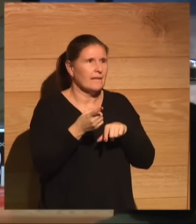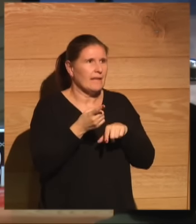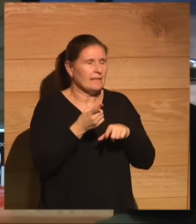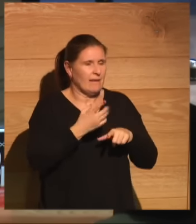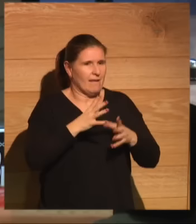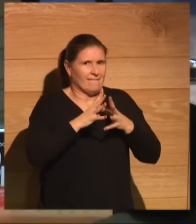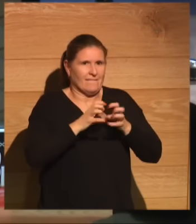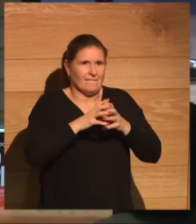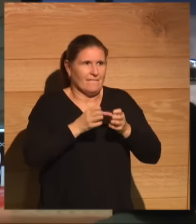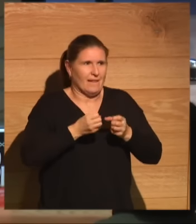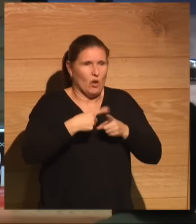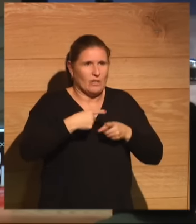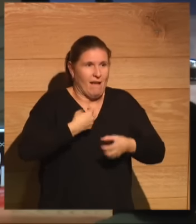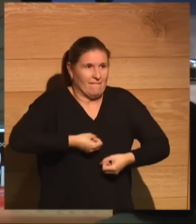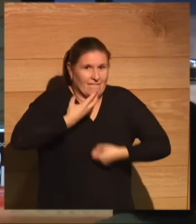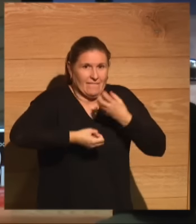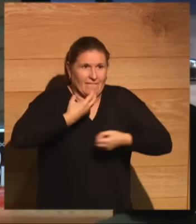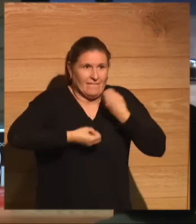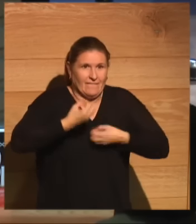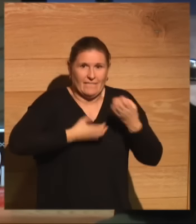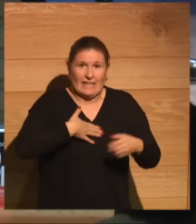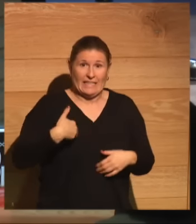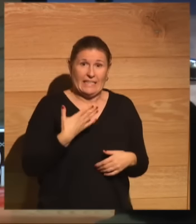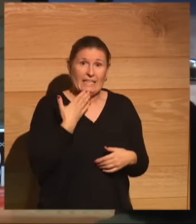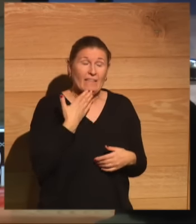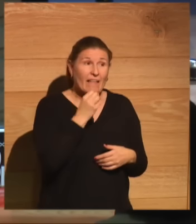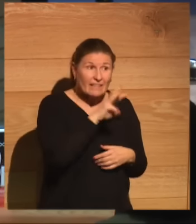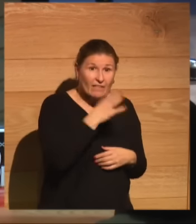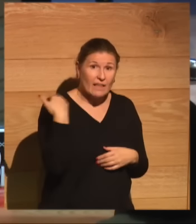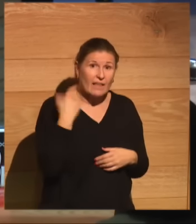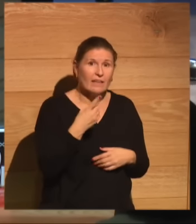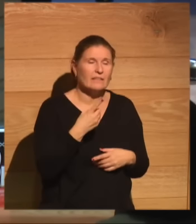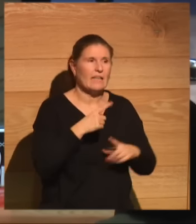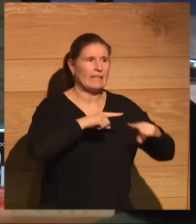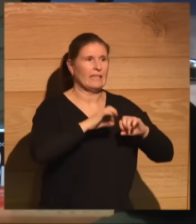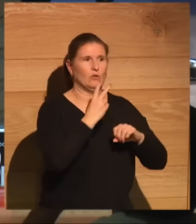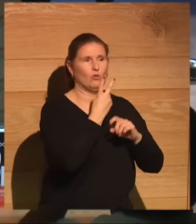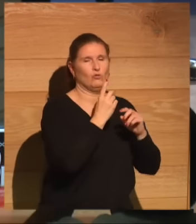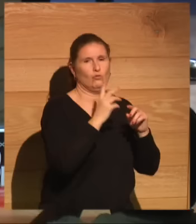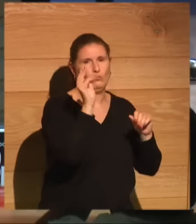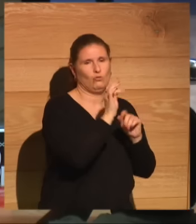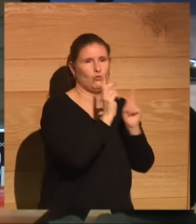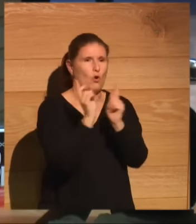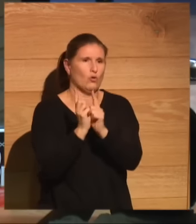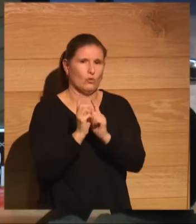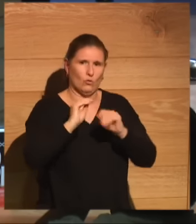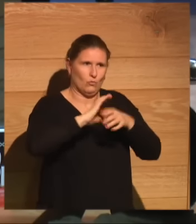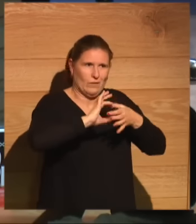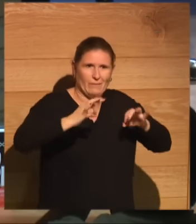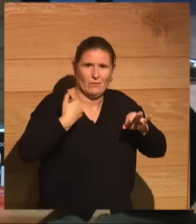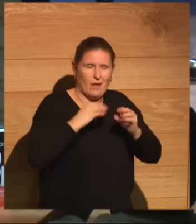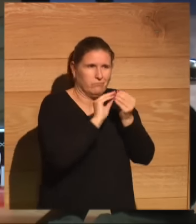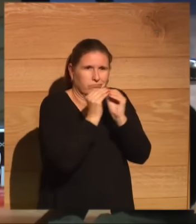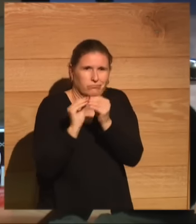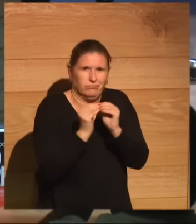decir, es un chaval que con 13 años ya dirige dos cortometrajes con sus colegas, sí.